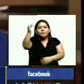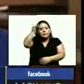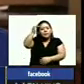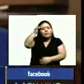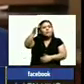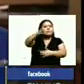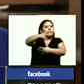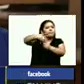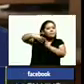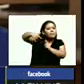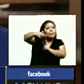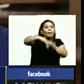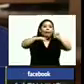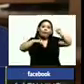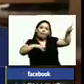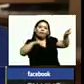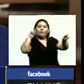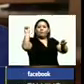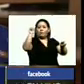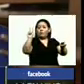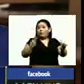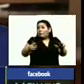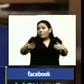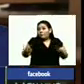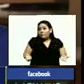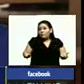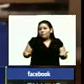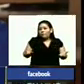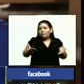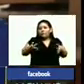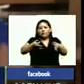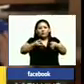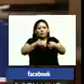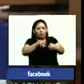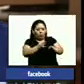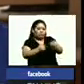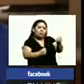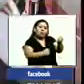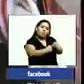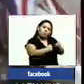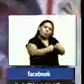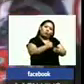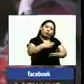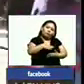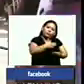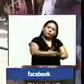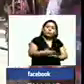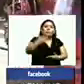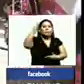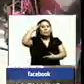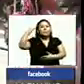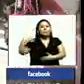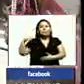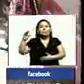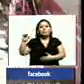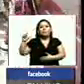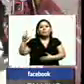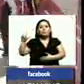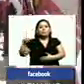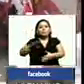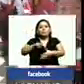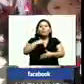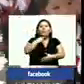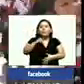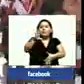que sucede Allá en Venezuela Y de una forma Darles un apoyo moral Celia Mendoza Voz de América